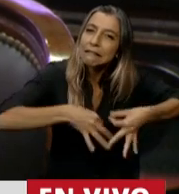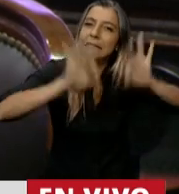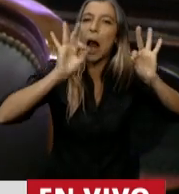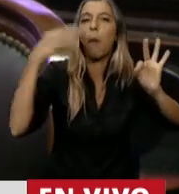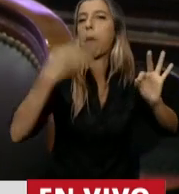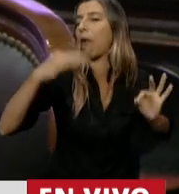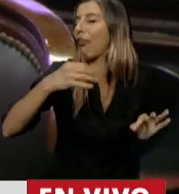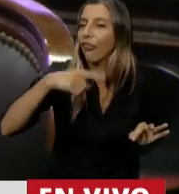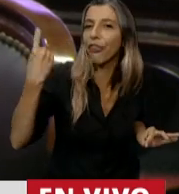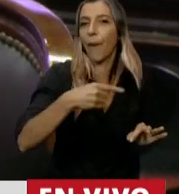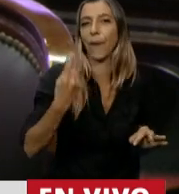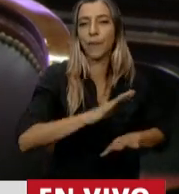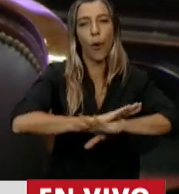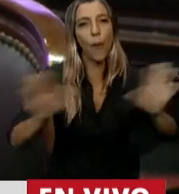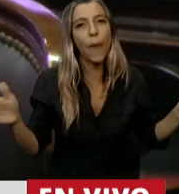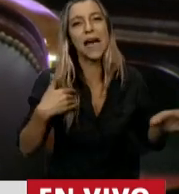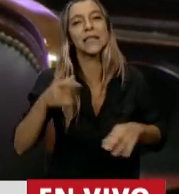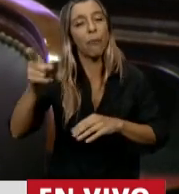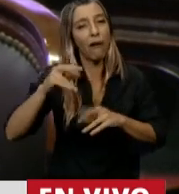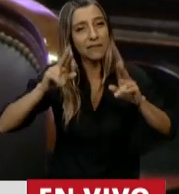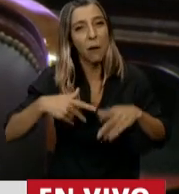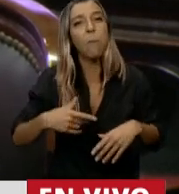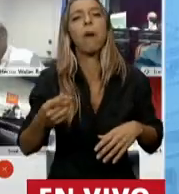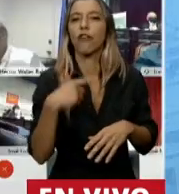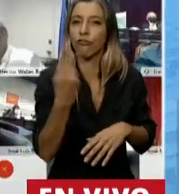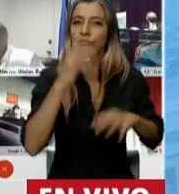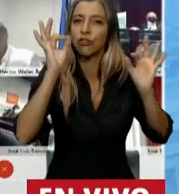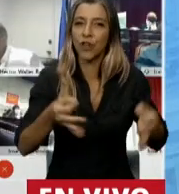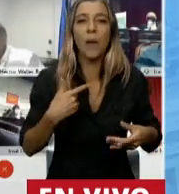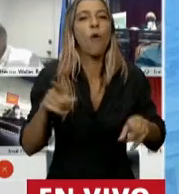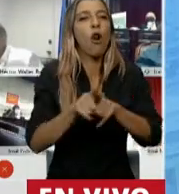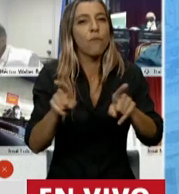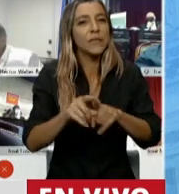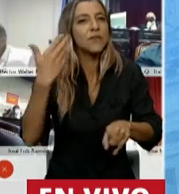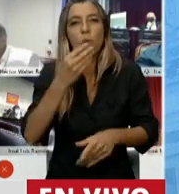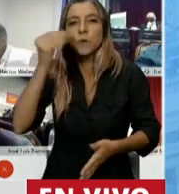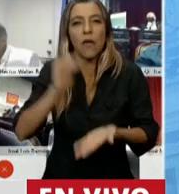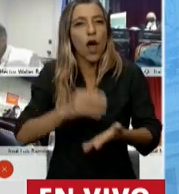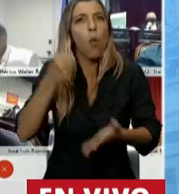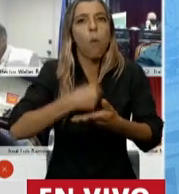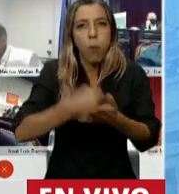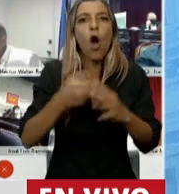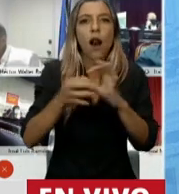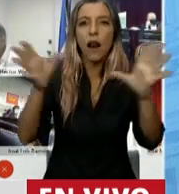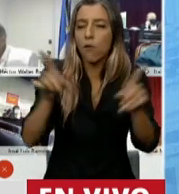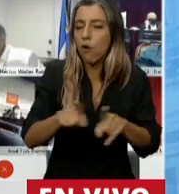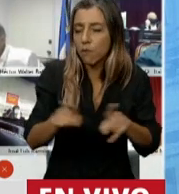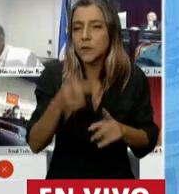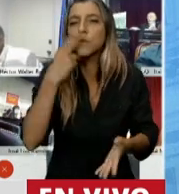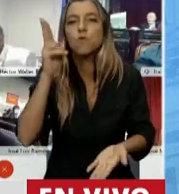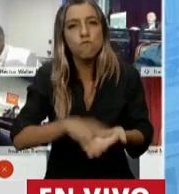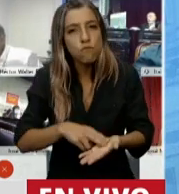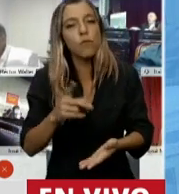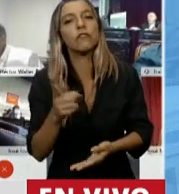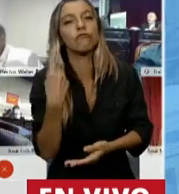plan que nos lleva a Santa Cruz, donde tendremos que volver a luchar por la libertad. Este impuesto no es un